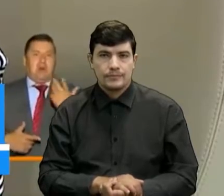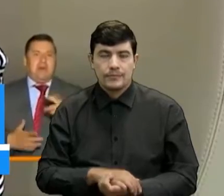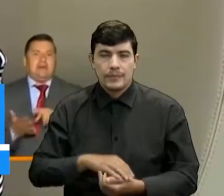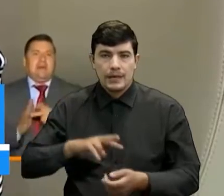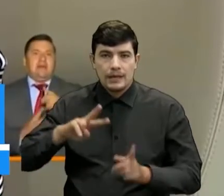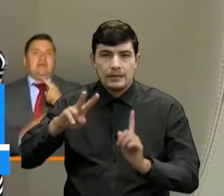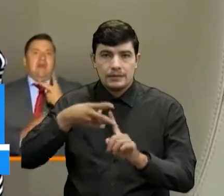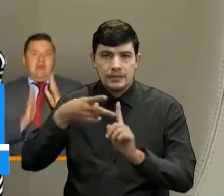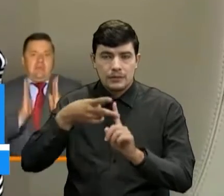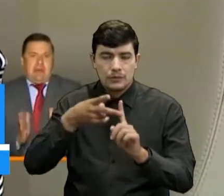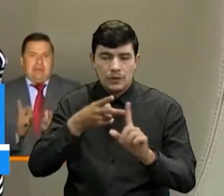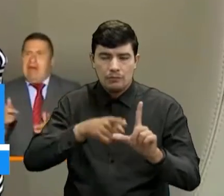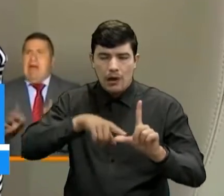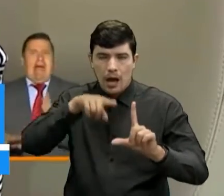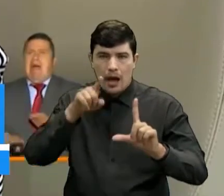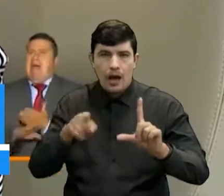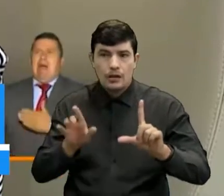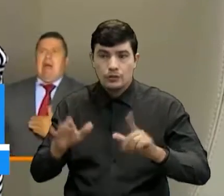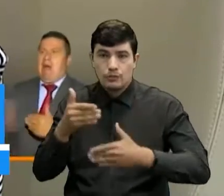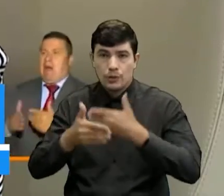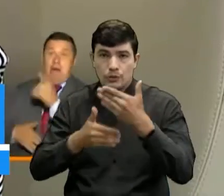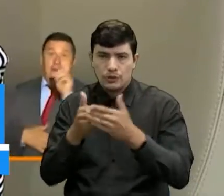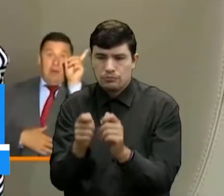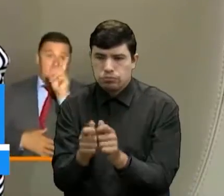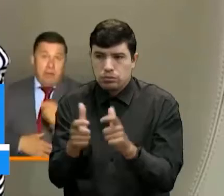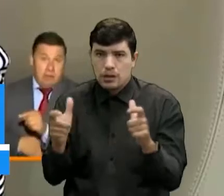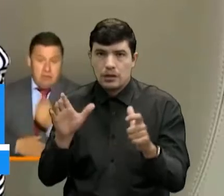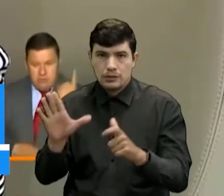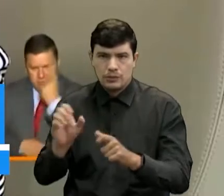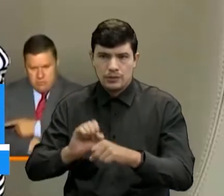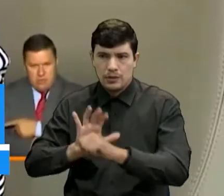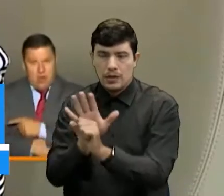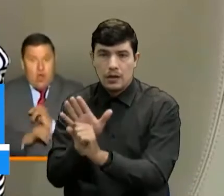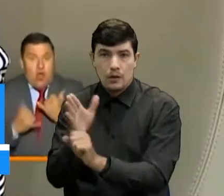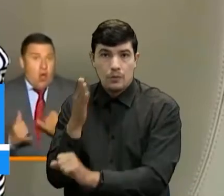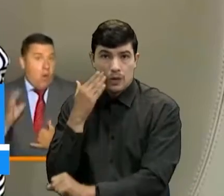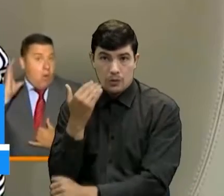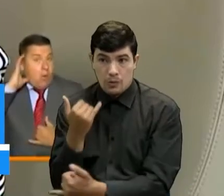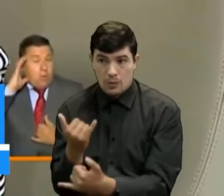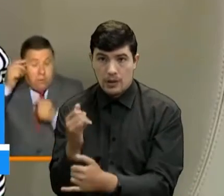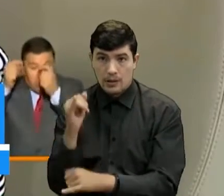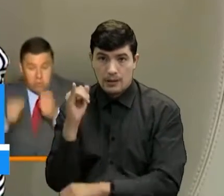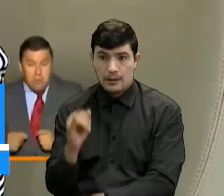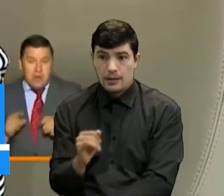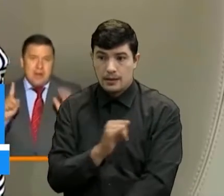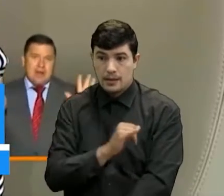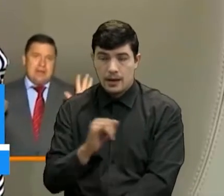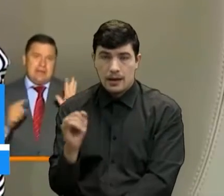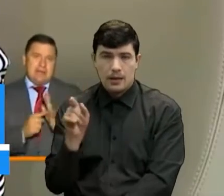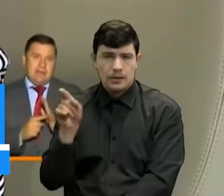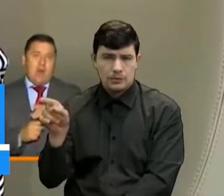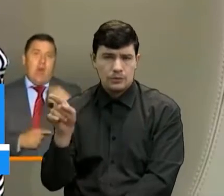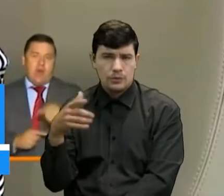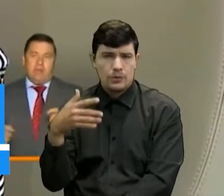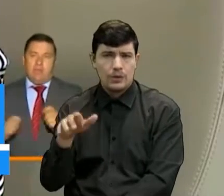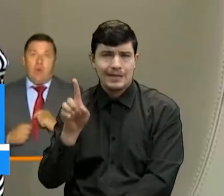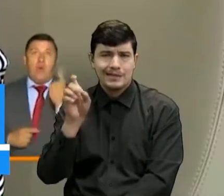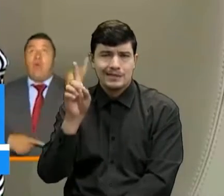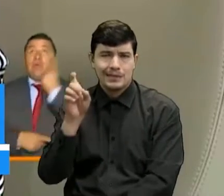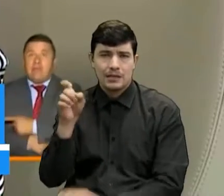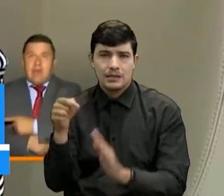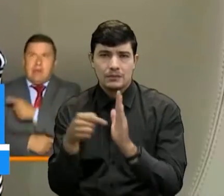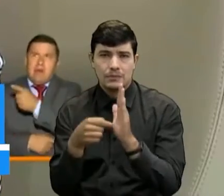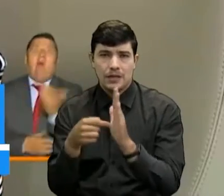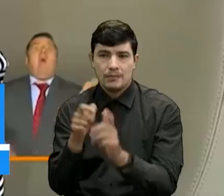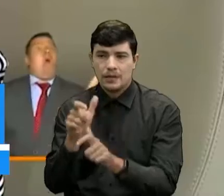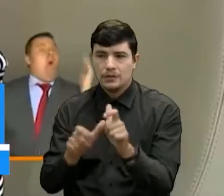segunda fase de restricciones. En Italia, el día de hoy han reportado 6.000 casos en un día y se han